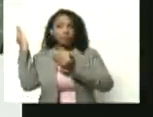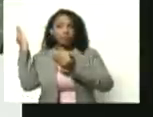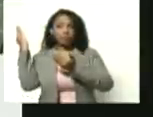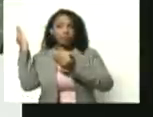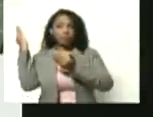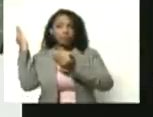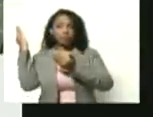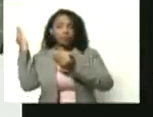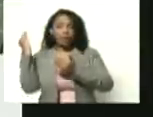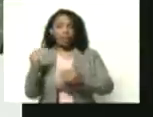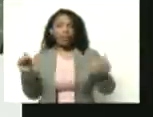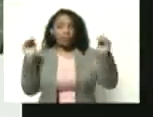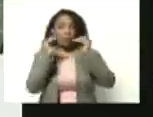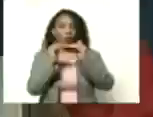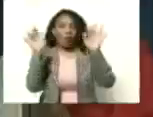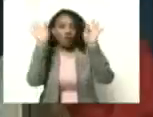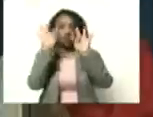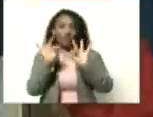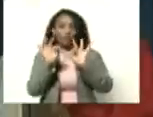igualmente